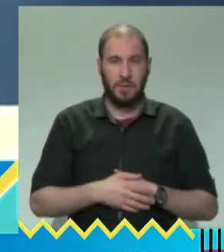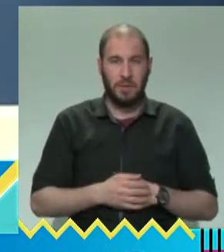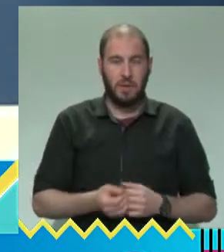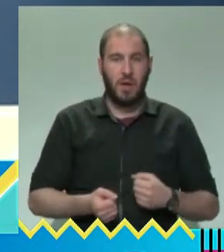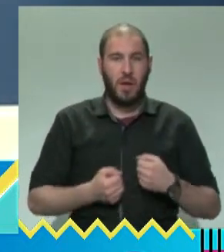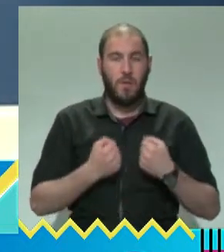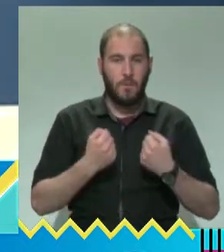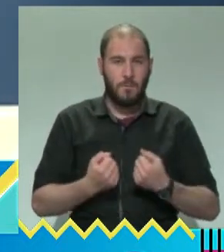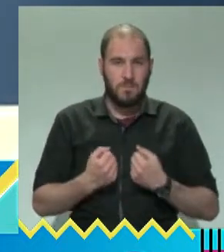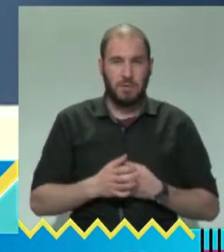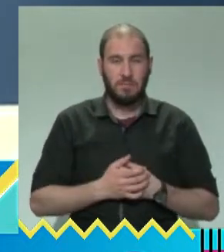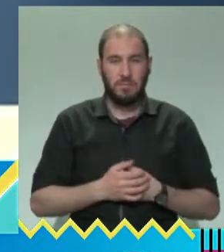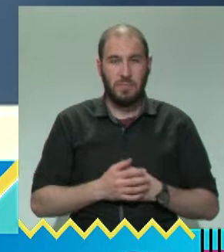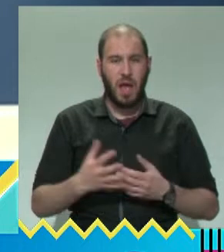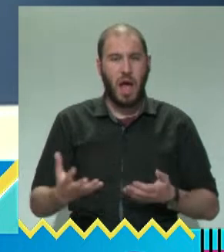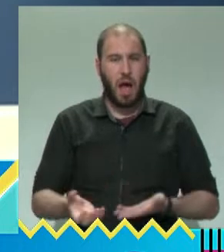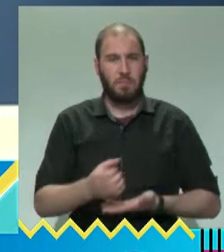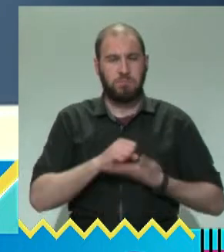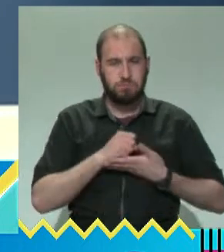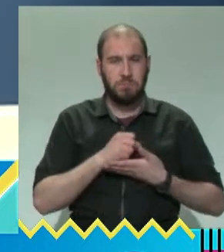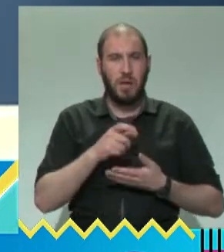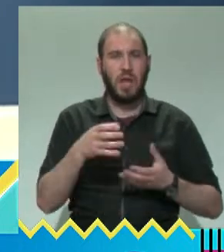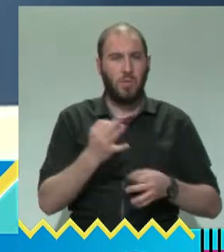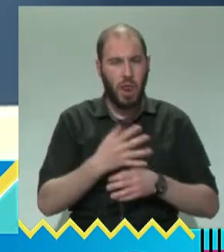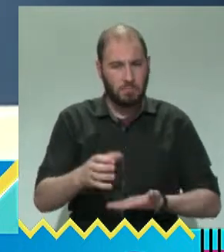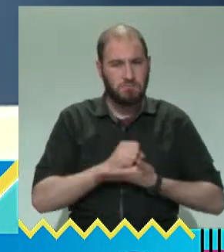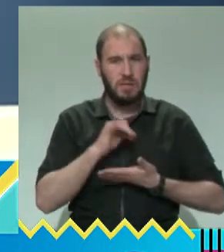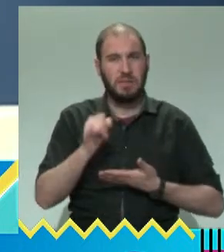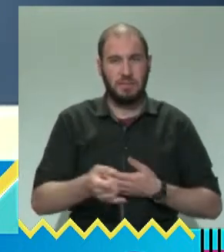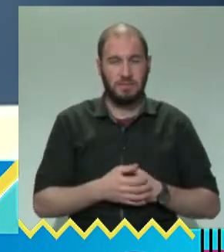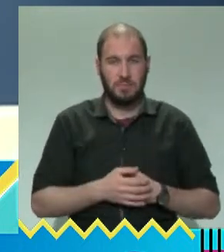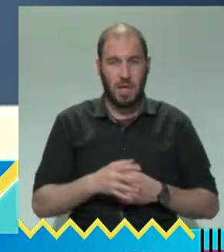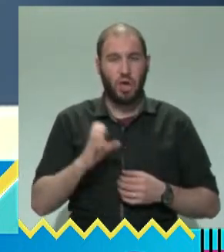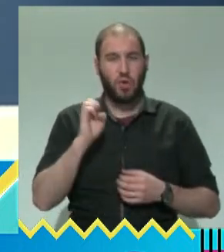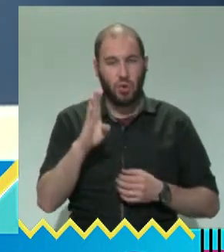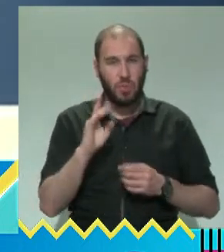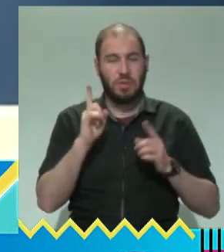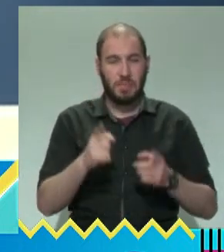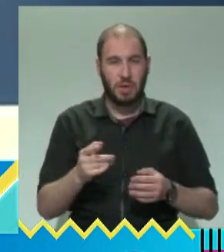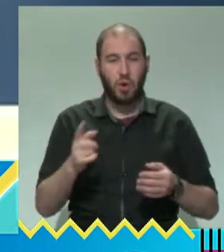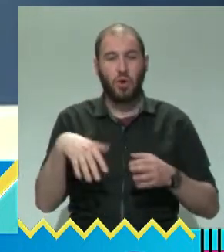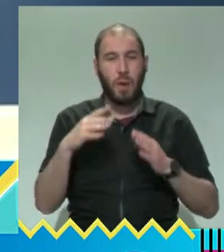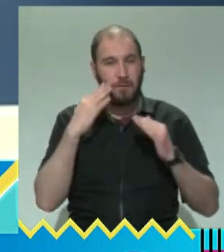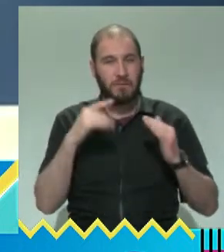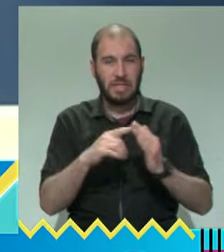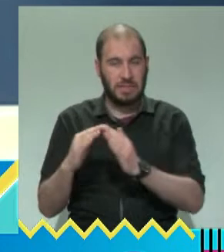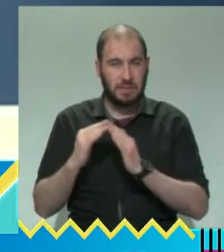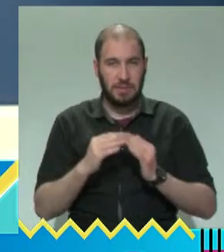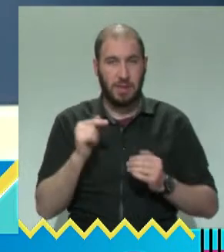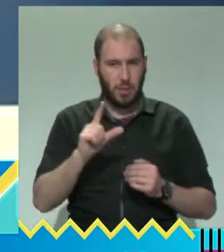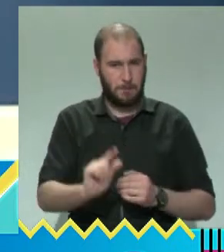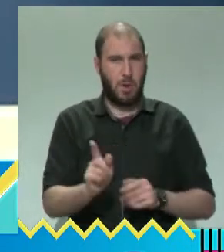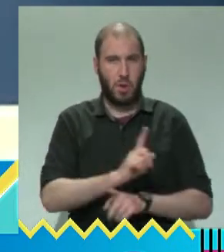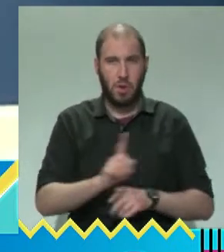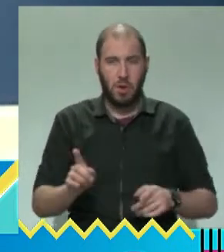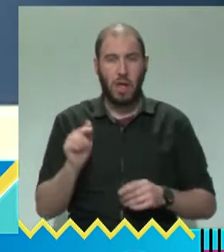fuerte apropiación por parte de los colegios, por parte de los clubes, de uniones vecinales, y esto no es menor,